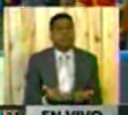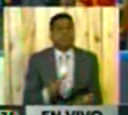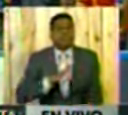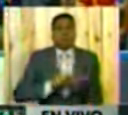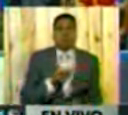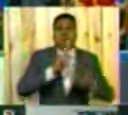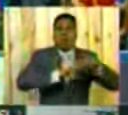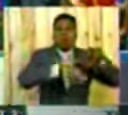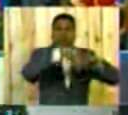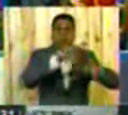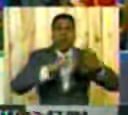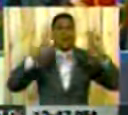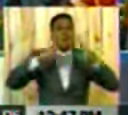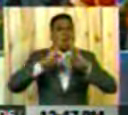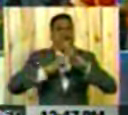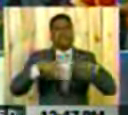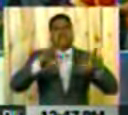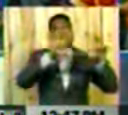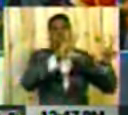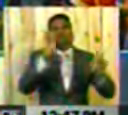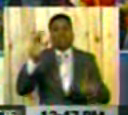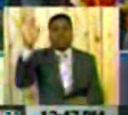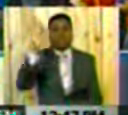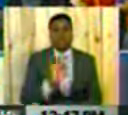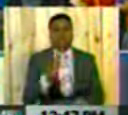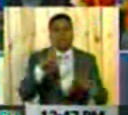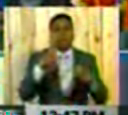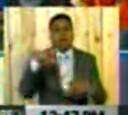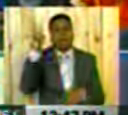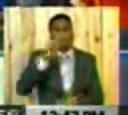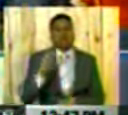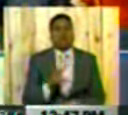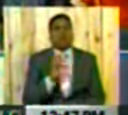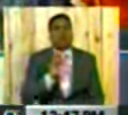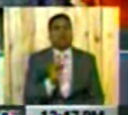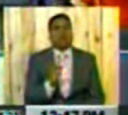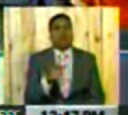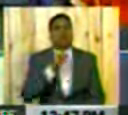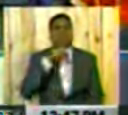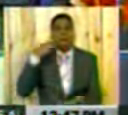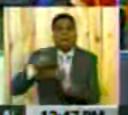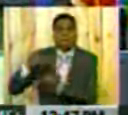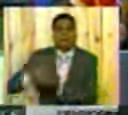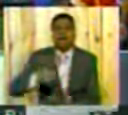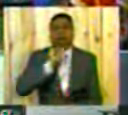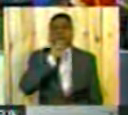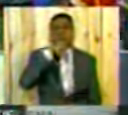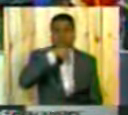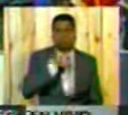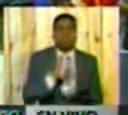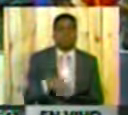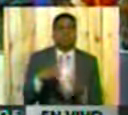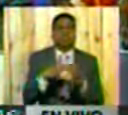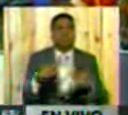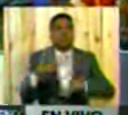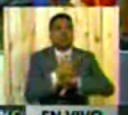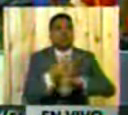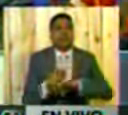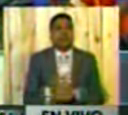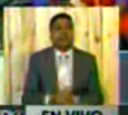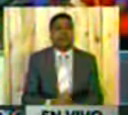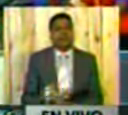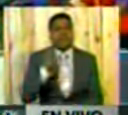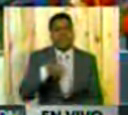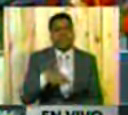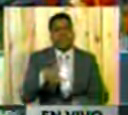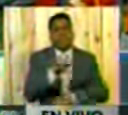construir vivienda, por eso tenemos más del 80% de los venezolanos en edad de ser jubilados y pensionados por el Estado venezolano, por eso la educación